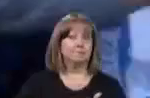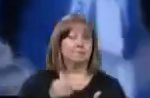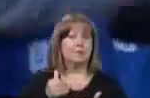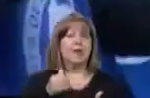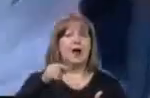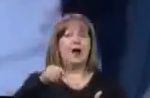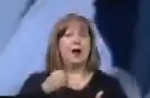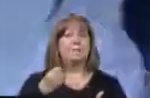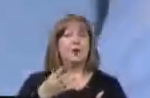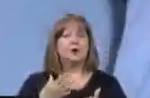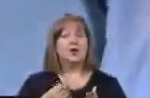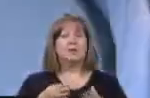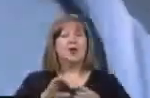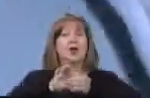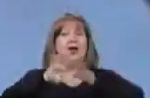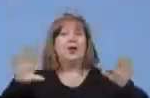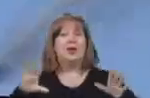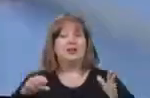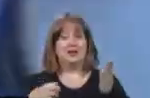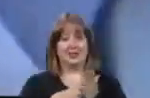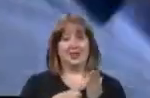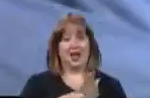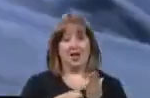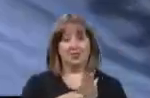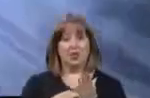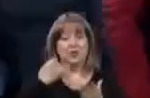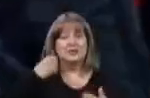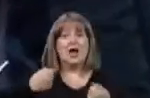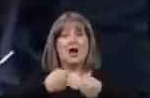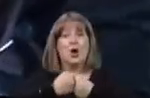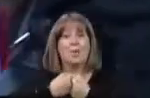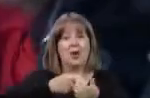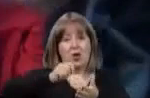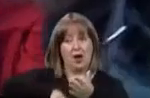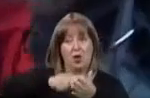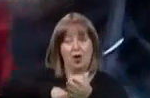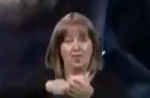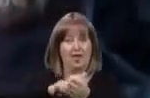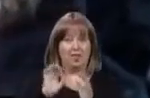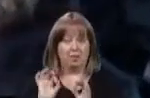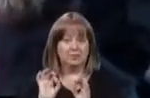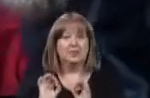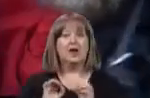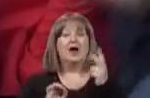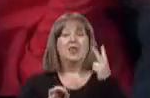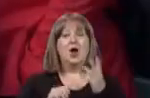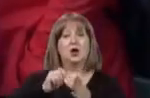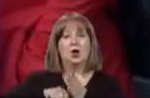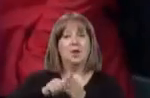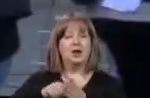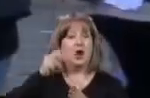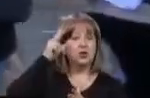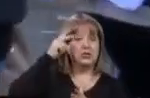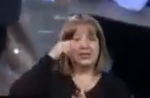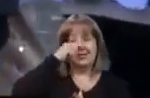es la flagrante violación de la libertad sindical. En convenio, en concreto, cifran o citan dos convenios, el